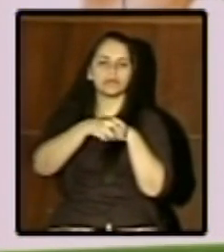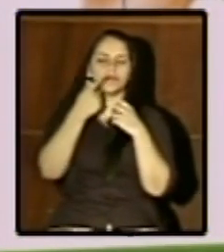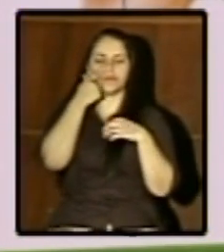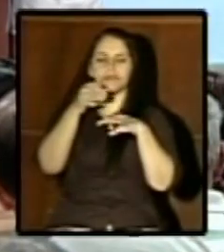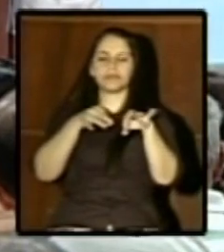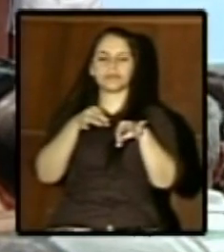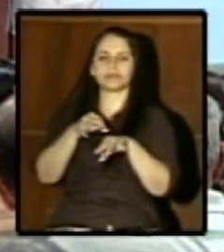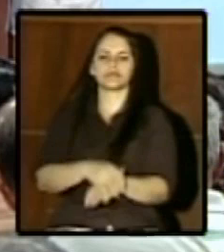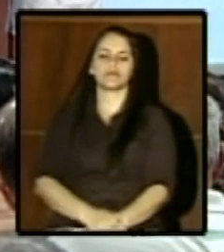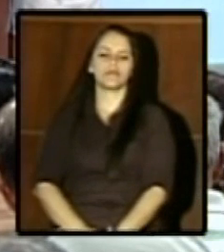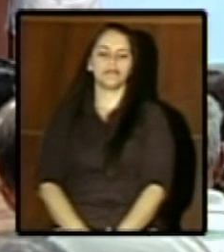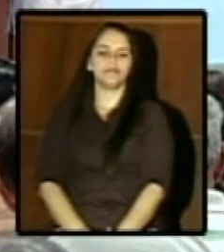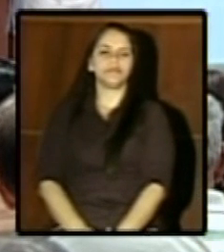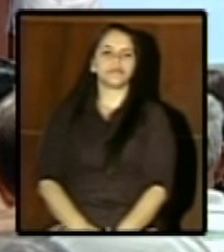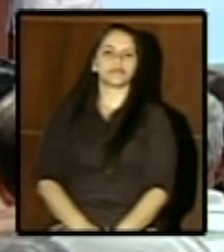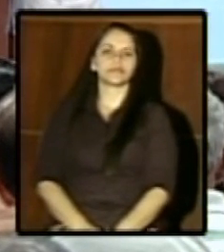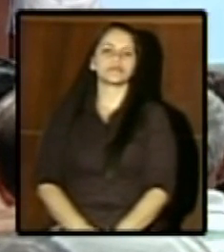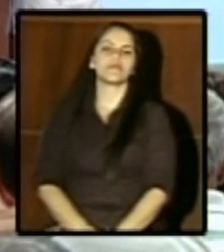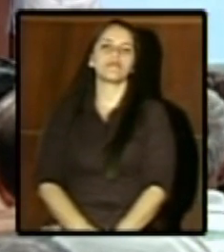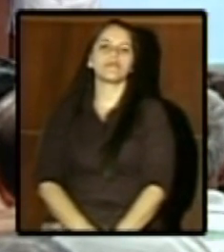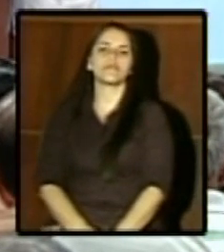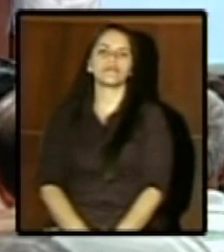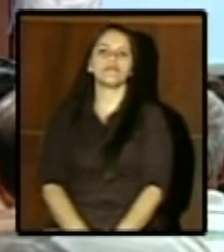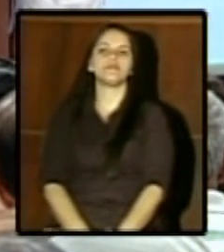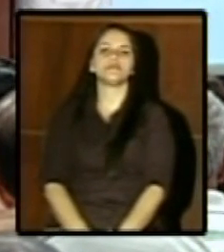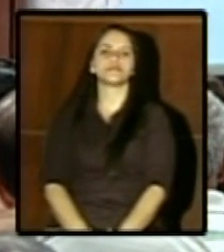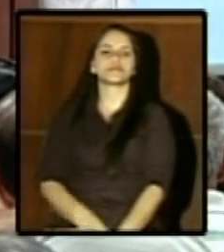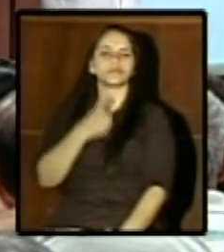articulaciones. Ahorita mencionaré algo al respecto.